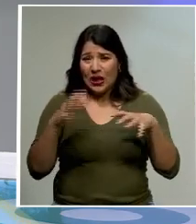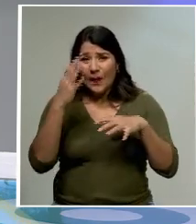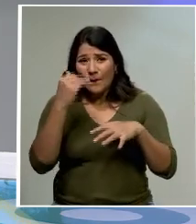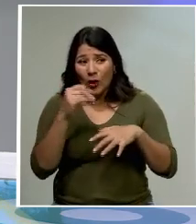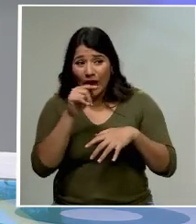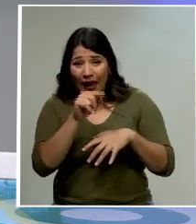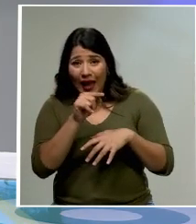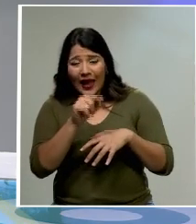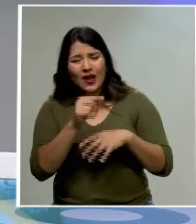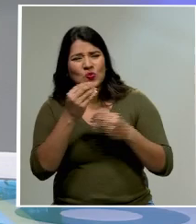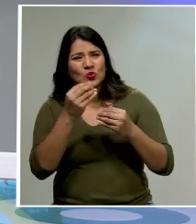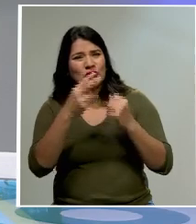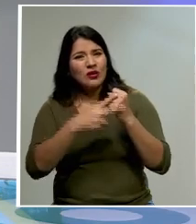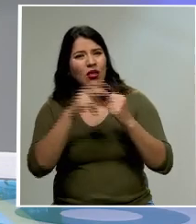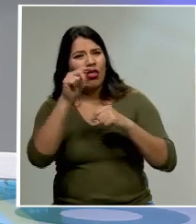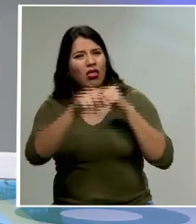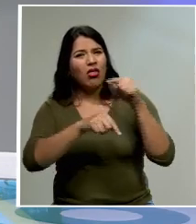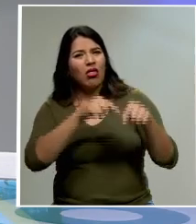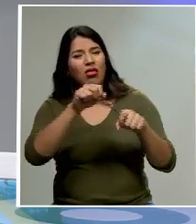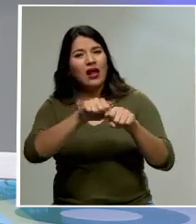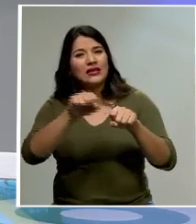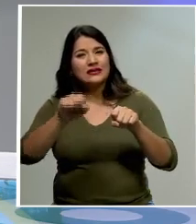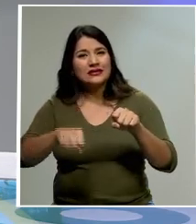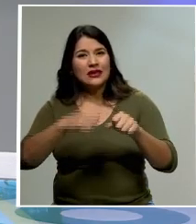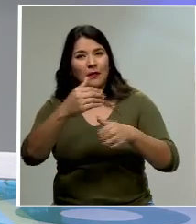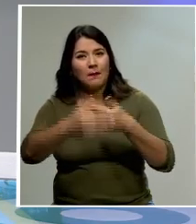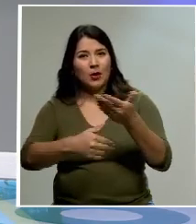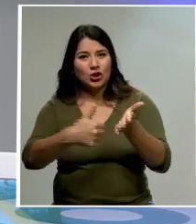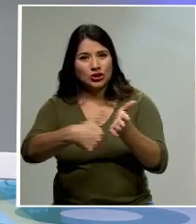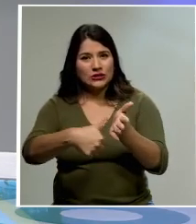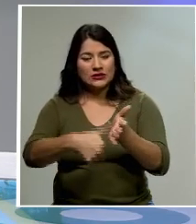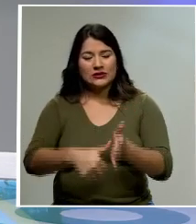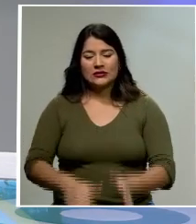reiterados ataques al sistema electoral.